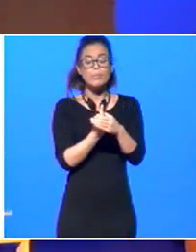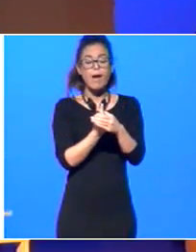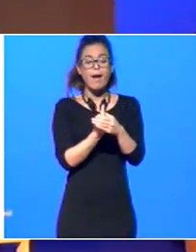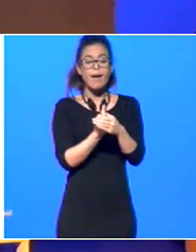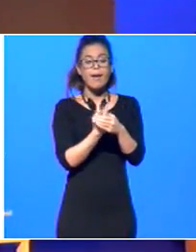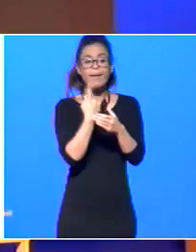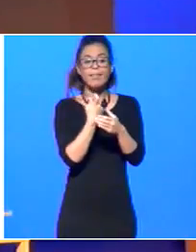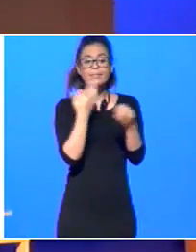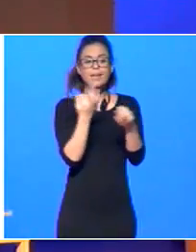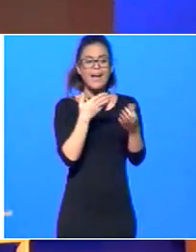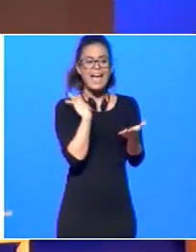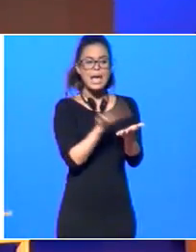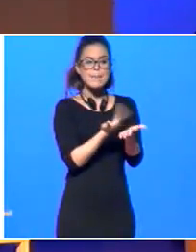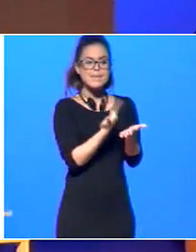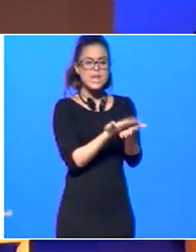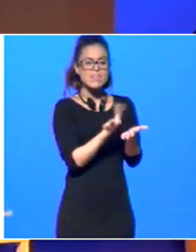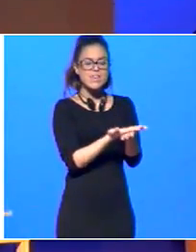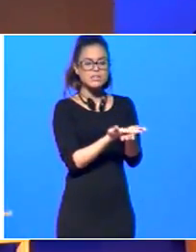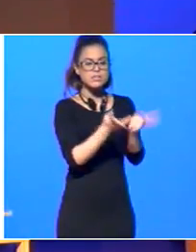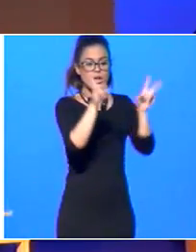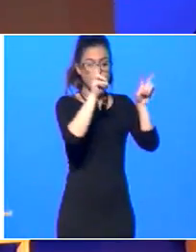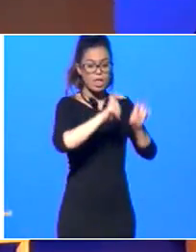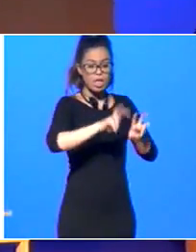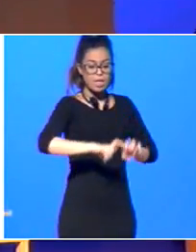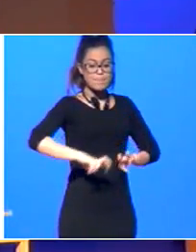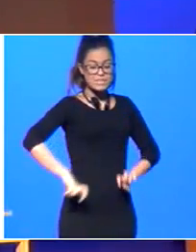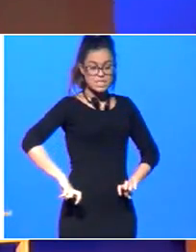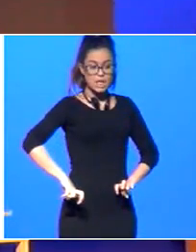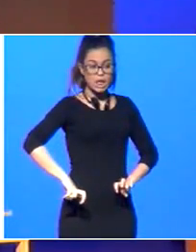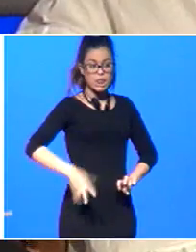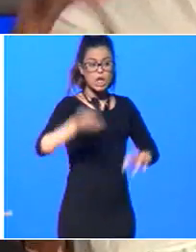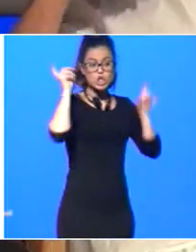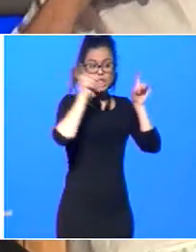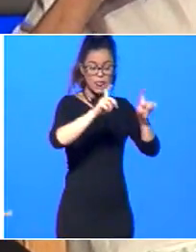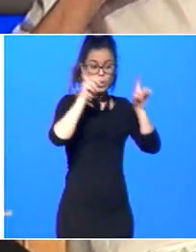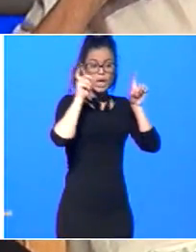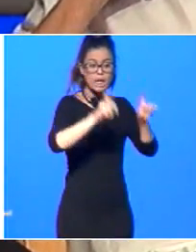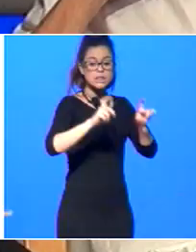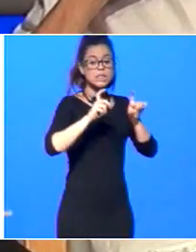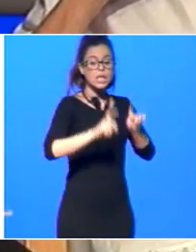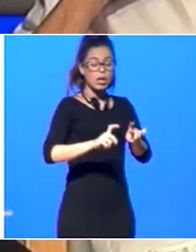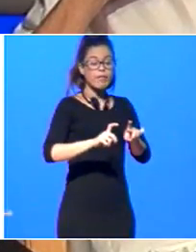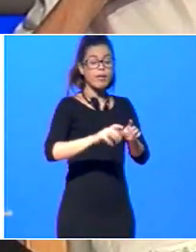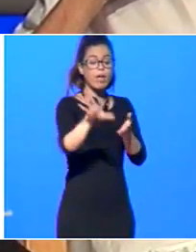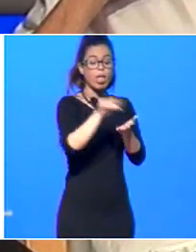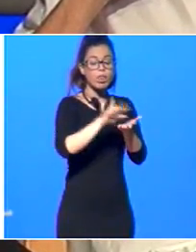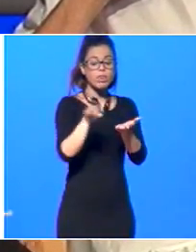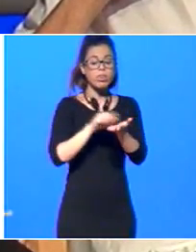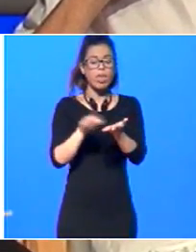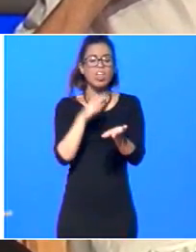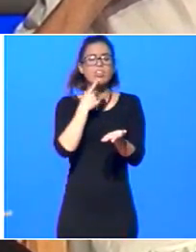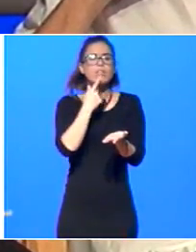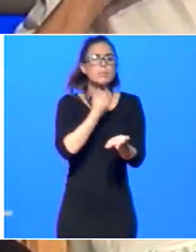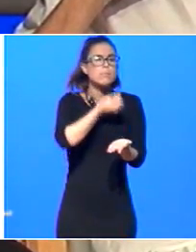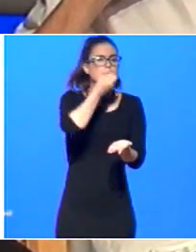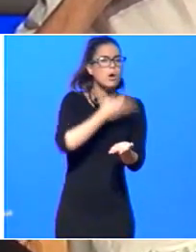basa en evidencias y en lo que las investigaciones didácticas y educativas nos van diciendo de qué es bueno, qué